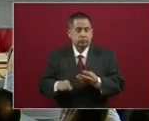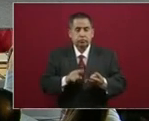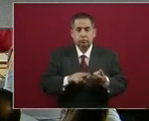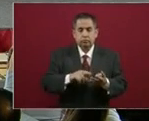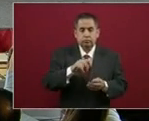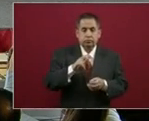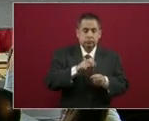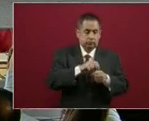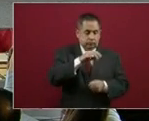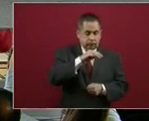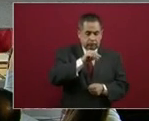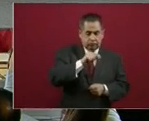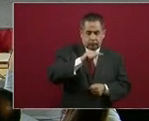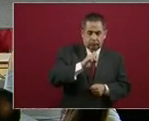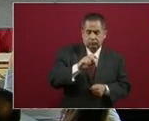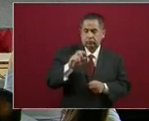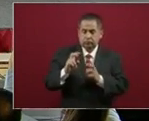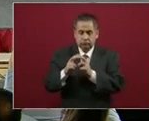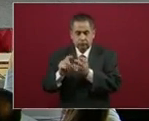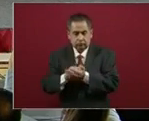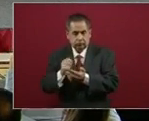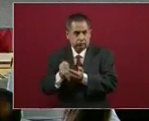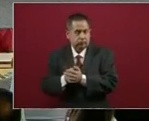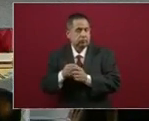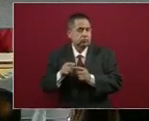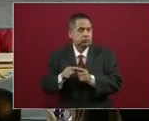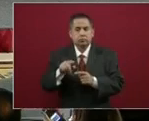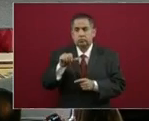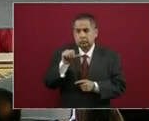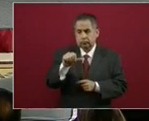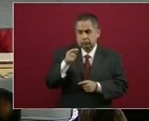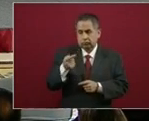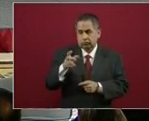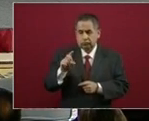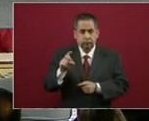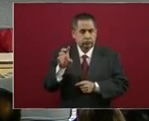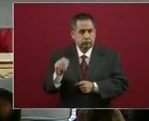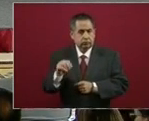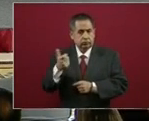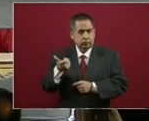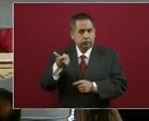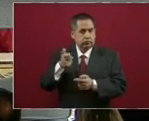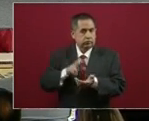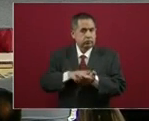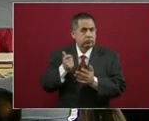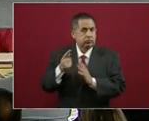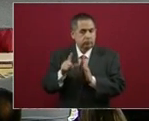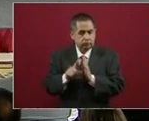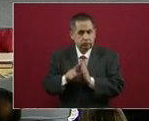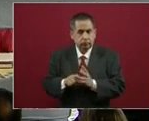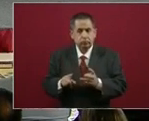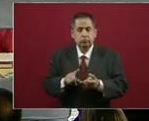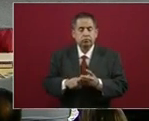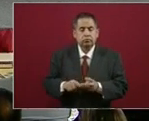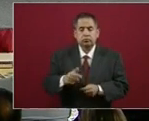Mante, Tamaulipas, Roberto Ugalde Guillén, 16.39 pesos el litro,